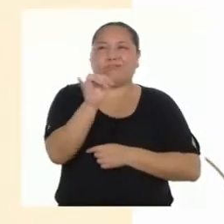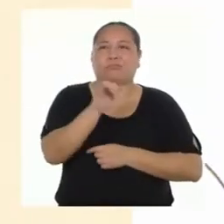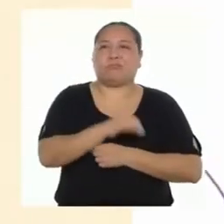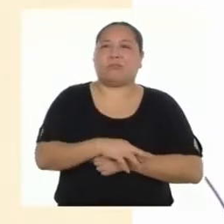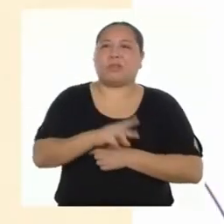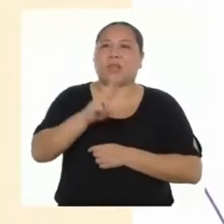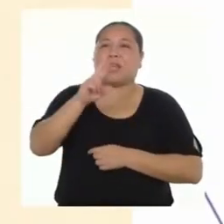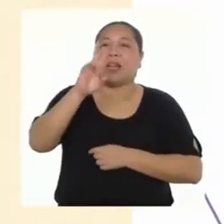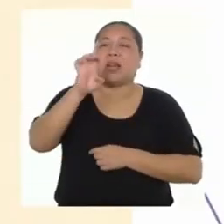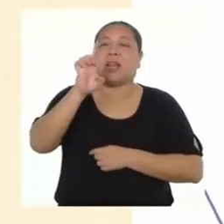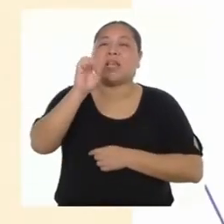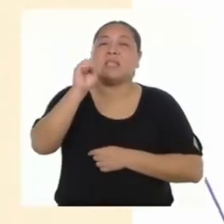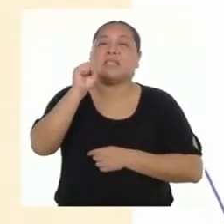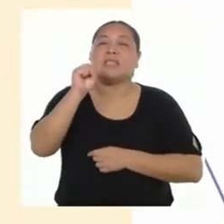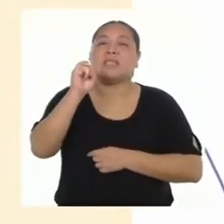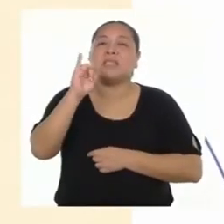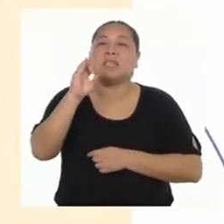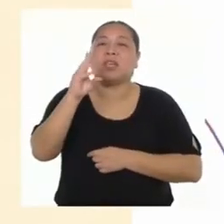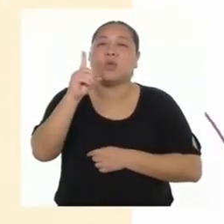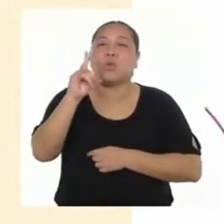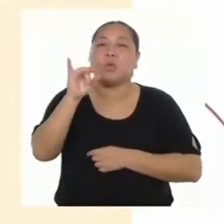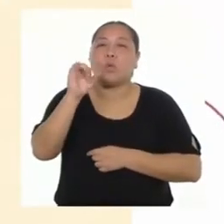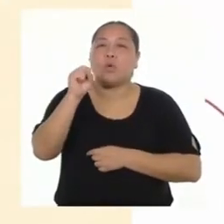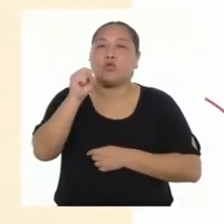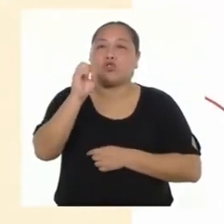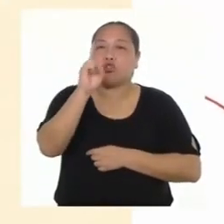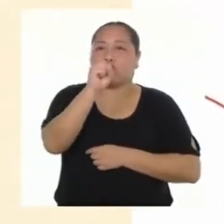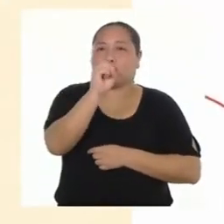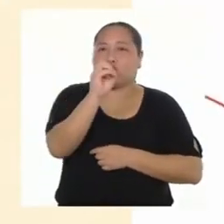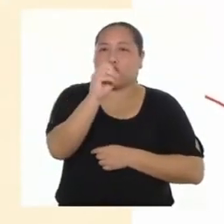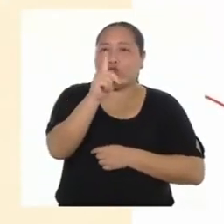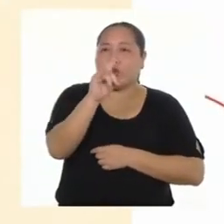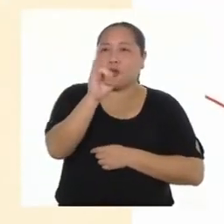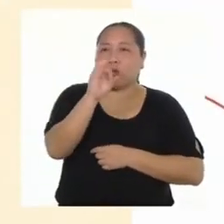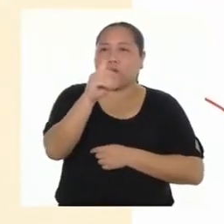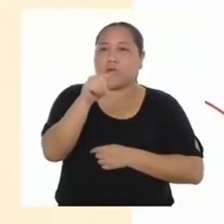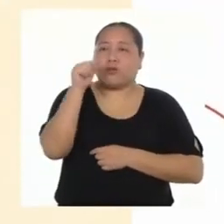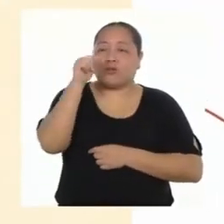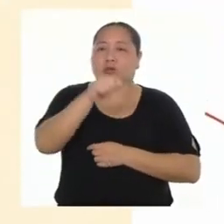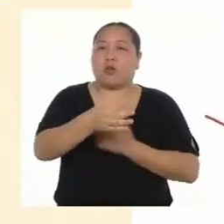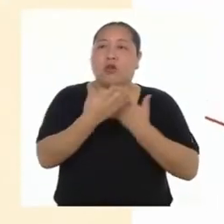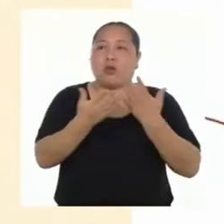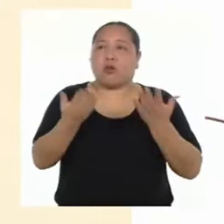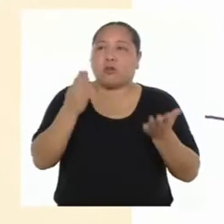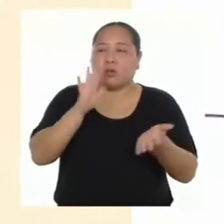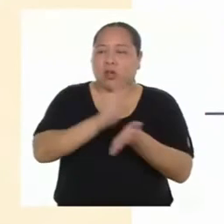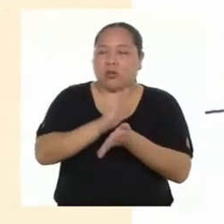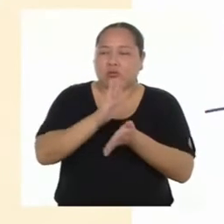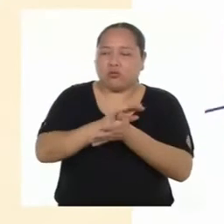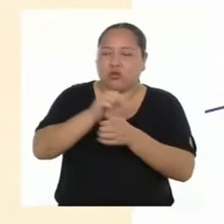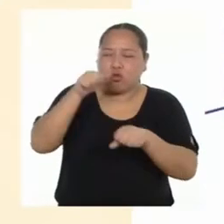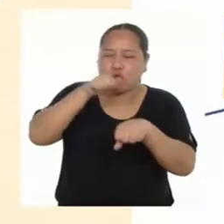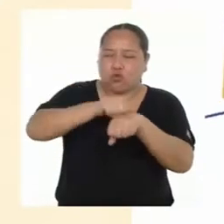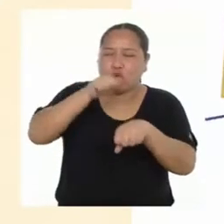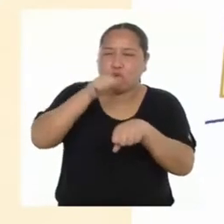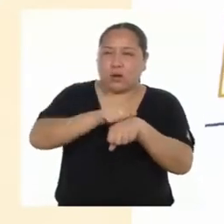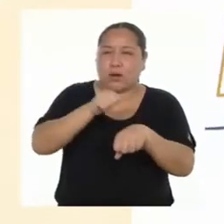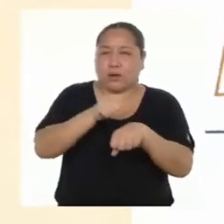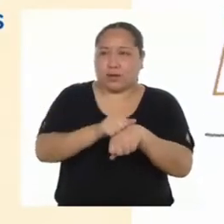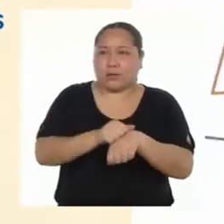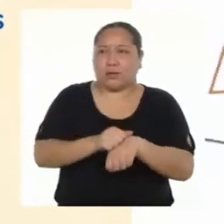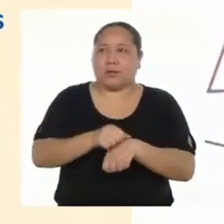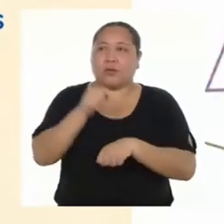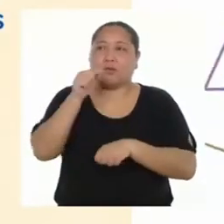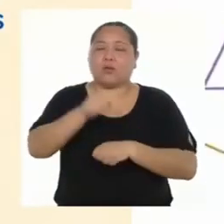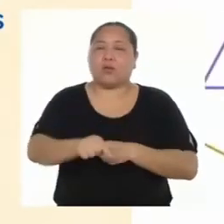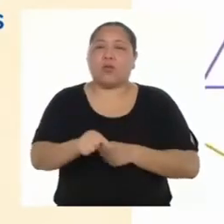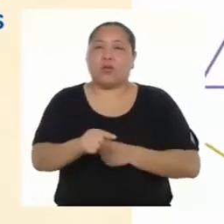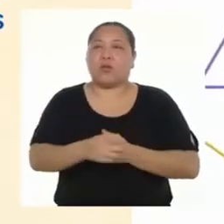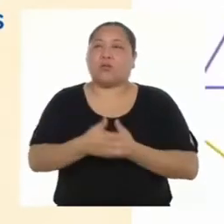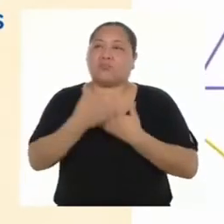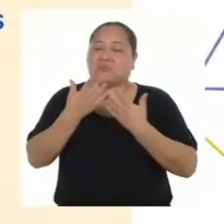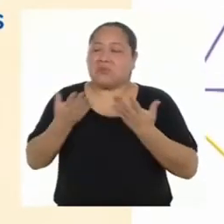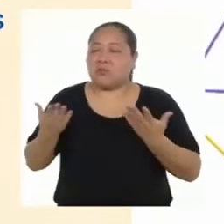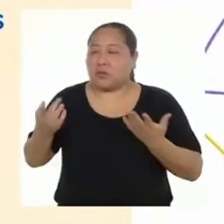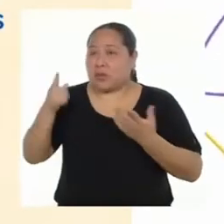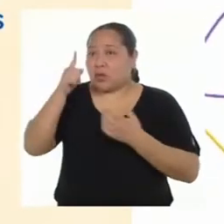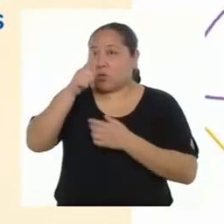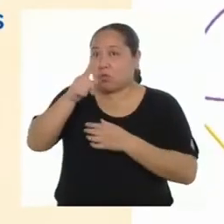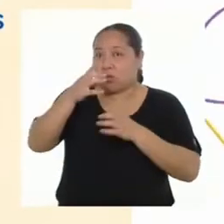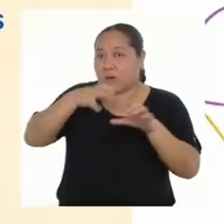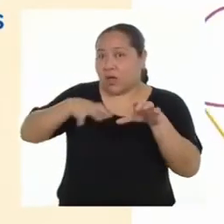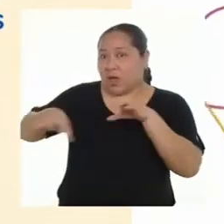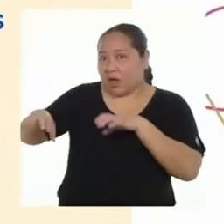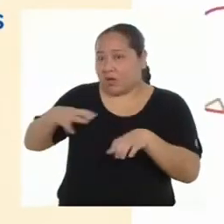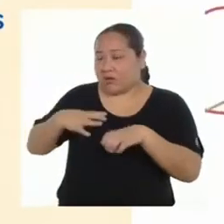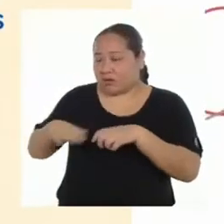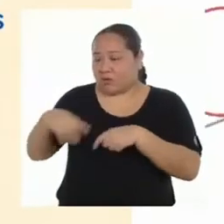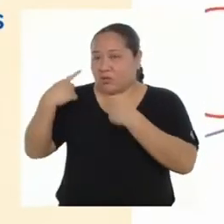residuos sólidos son todas aquellas sustancias o productos en estado sólido. Específicamente, son restos de las actividades